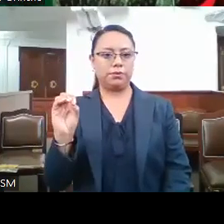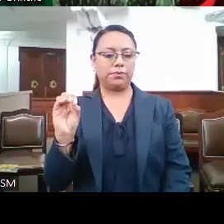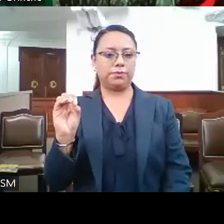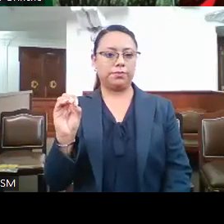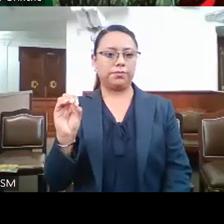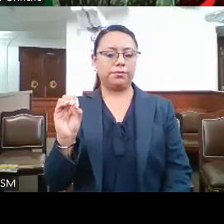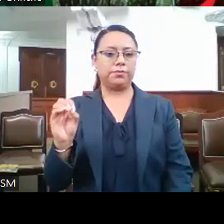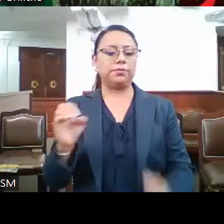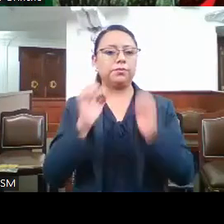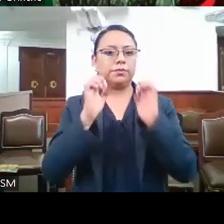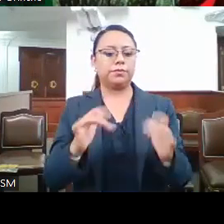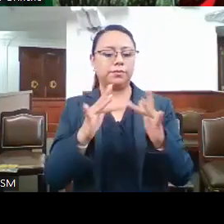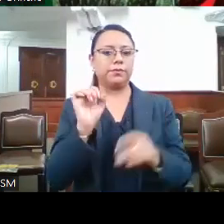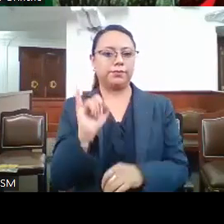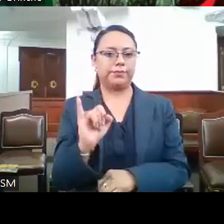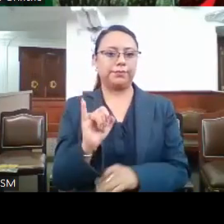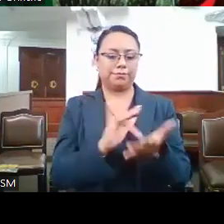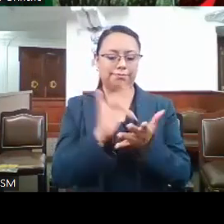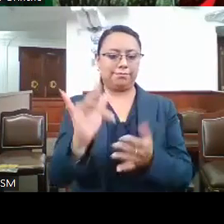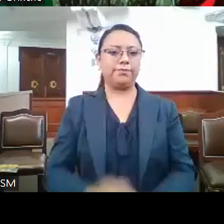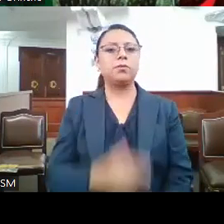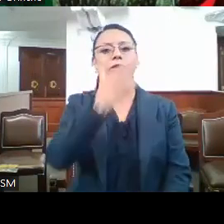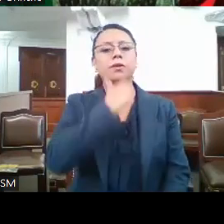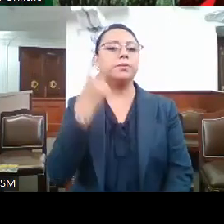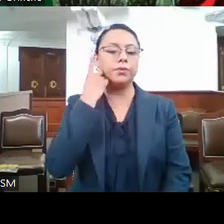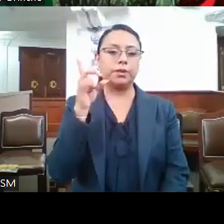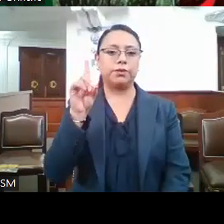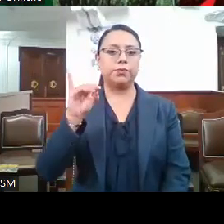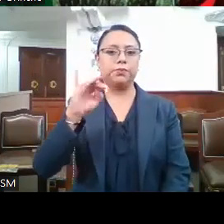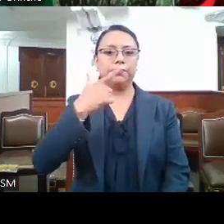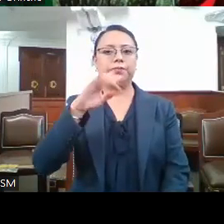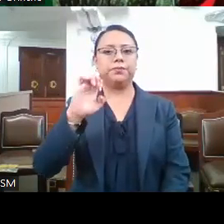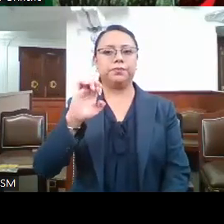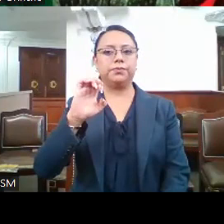Rubio Torres presente. Gracias. Diputado Diego Orlando Garrido López.